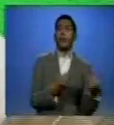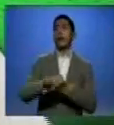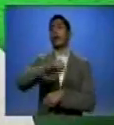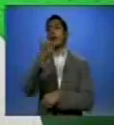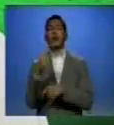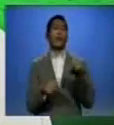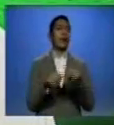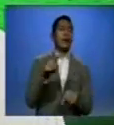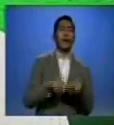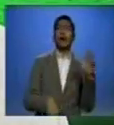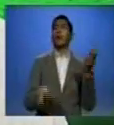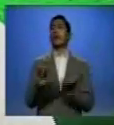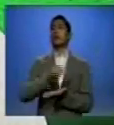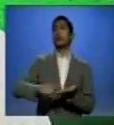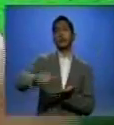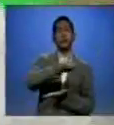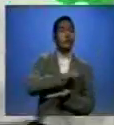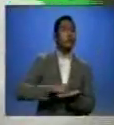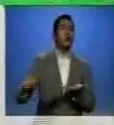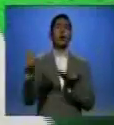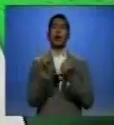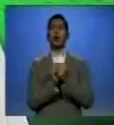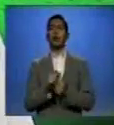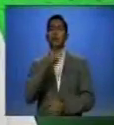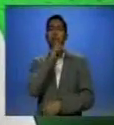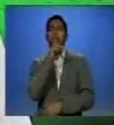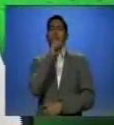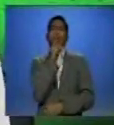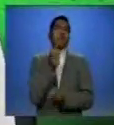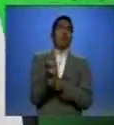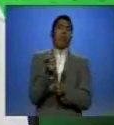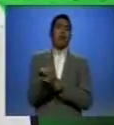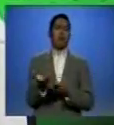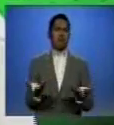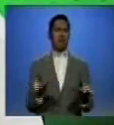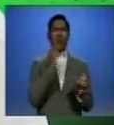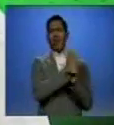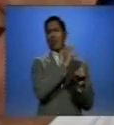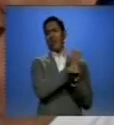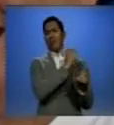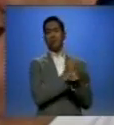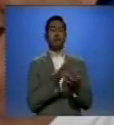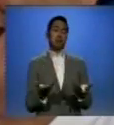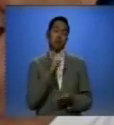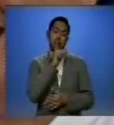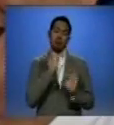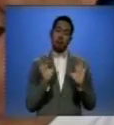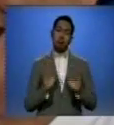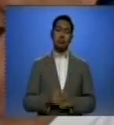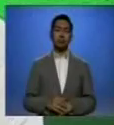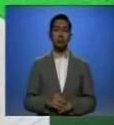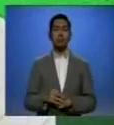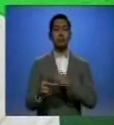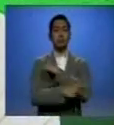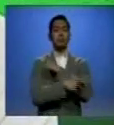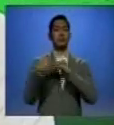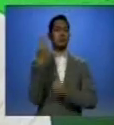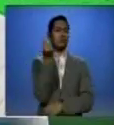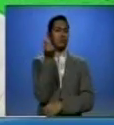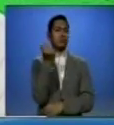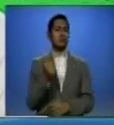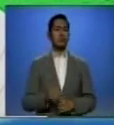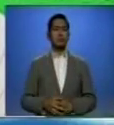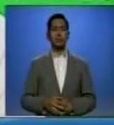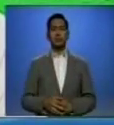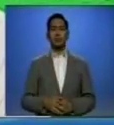compañeros ahí en Azuayo, Fernando Bustamante, que se impone el silencio en Alianza País. Mientras esas sean las críticas, en buena hora. Precios petróleo. En el sector